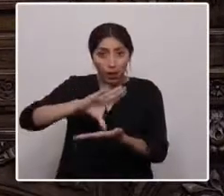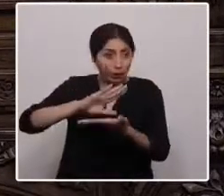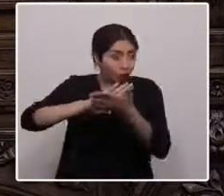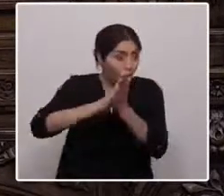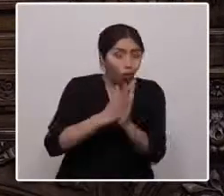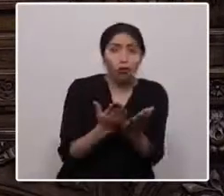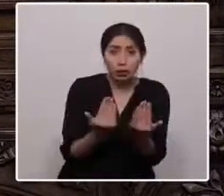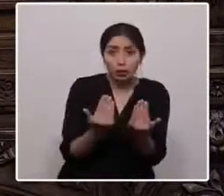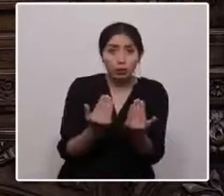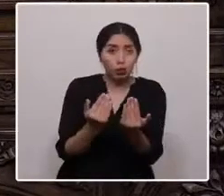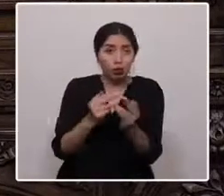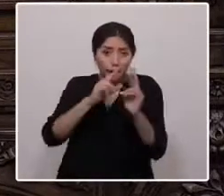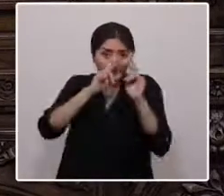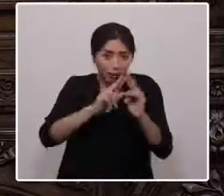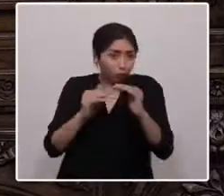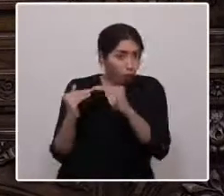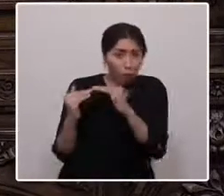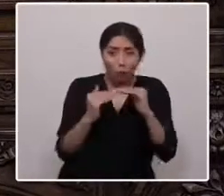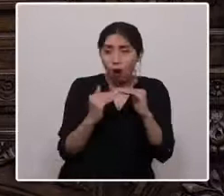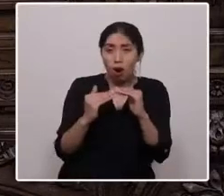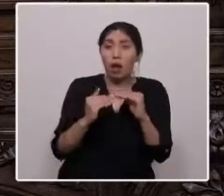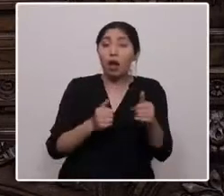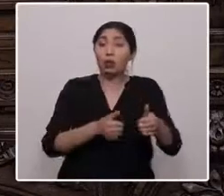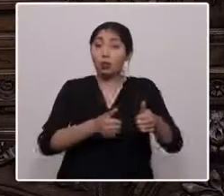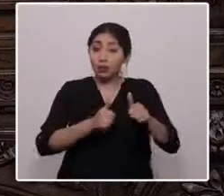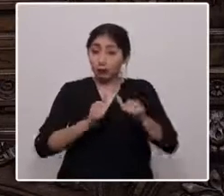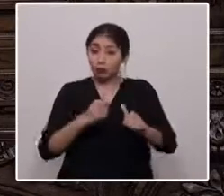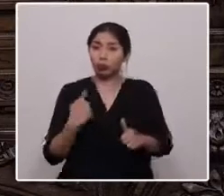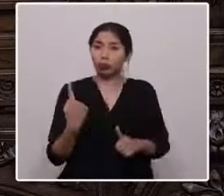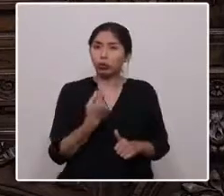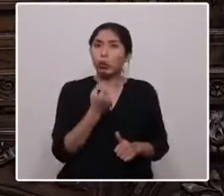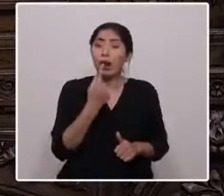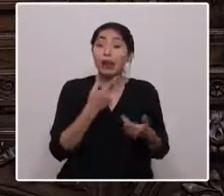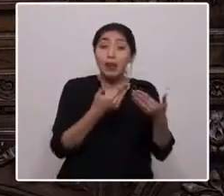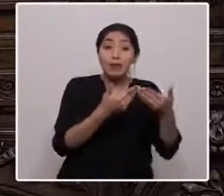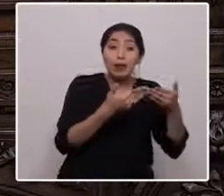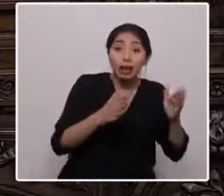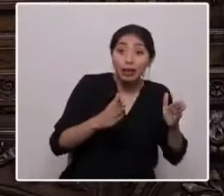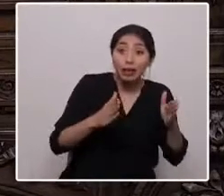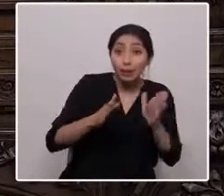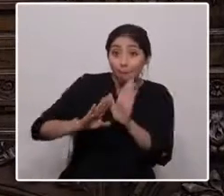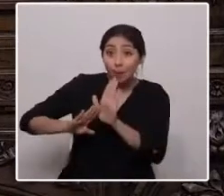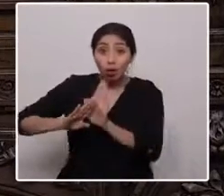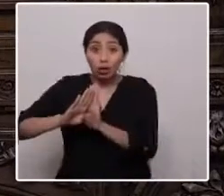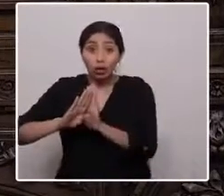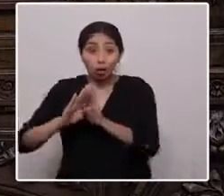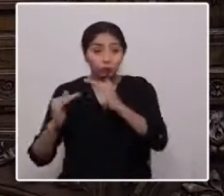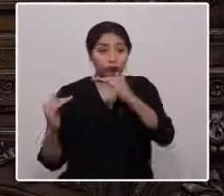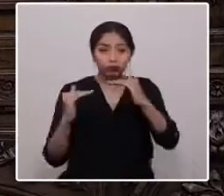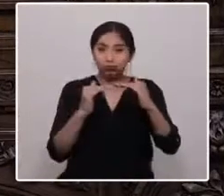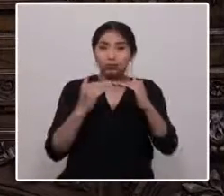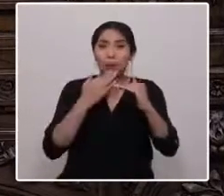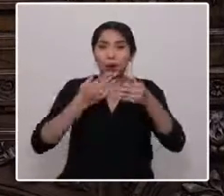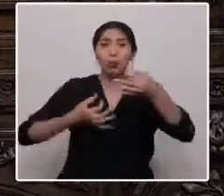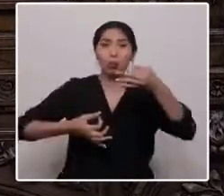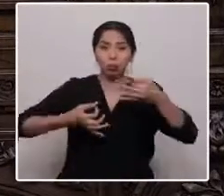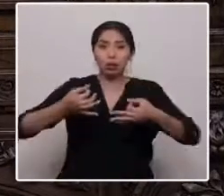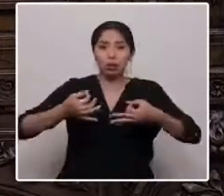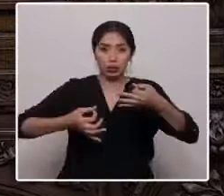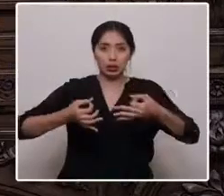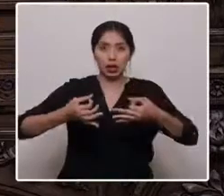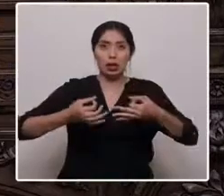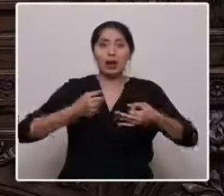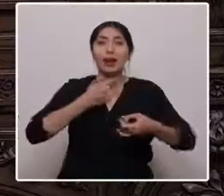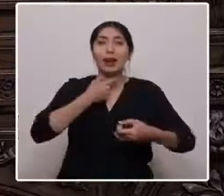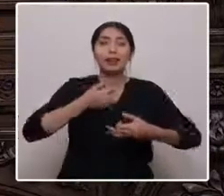nuestro desafío es compatibilizar la libertad y el progreso con la justicia garantizando así la paz